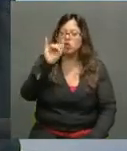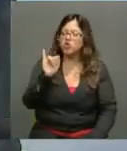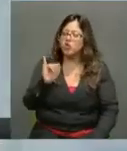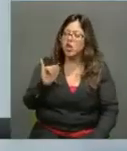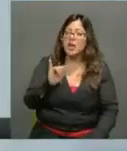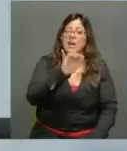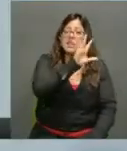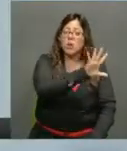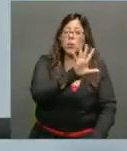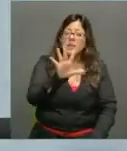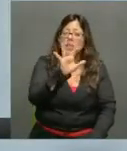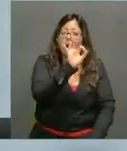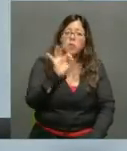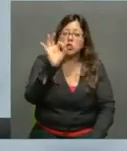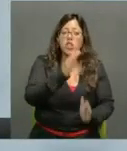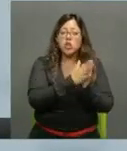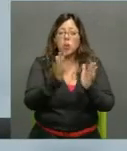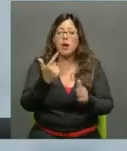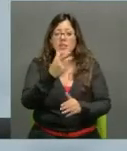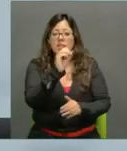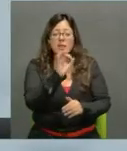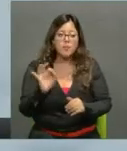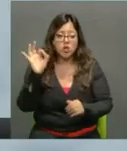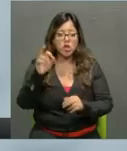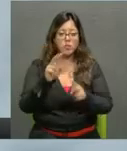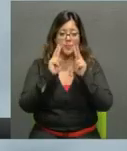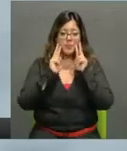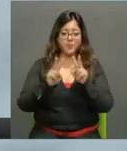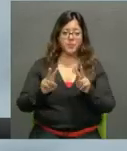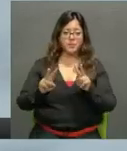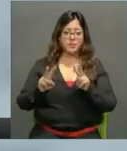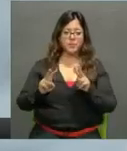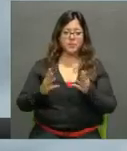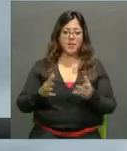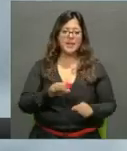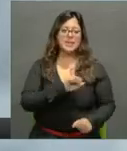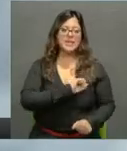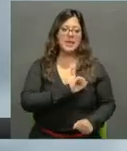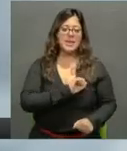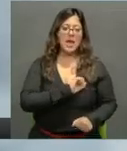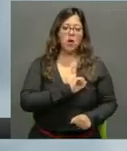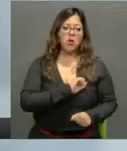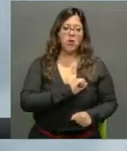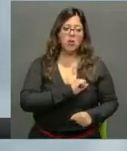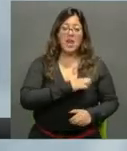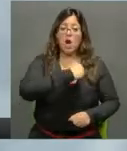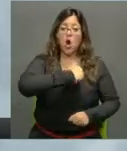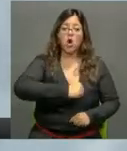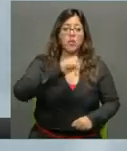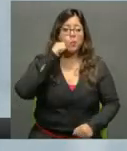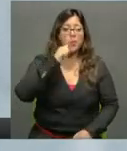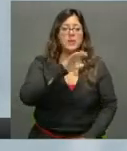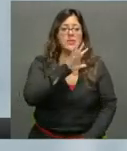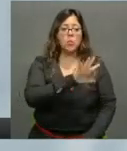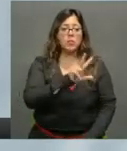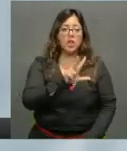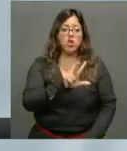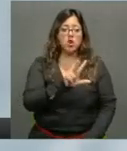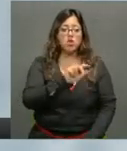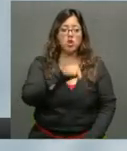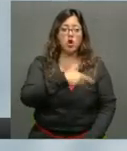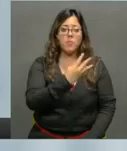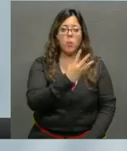55-70, sí. No entre el 70 y el 100%. Y aquí estamos observando lo que pasó en Santiago, donde el en contra se queda con un 58-45 versus el a favor